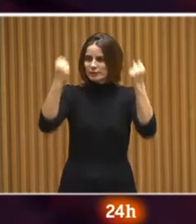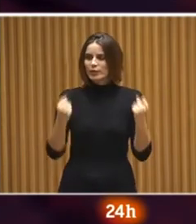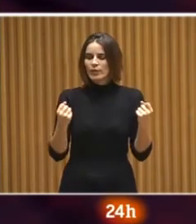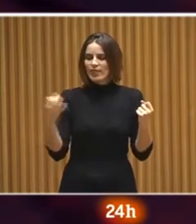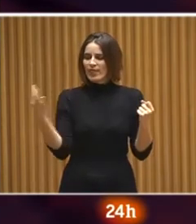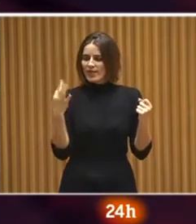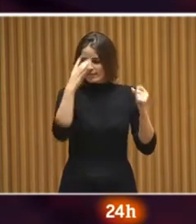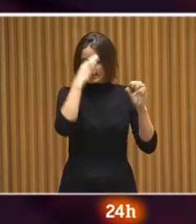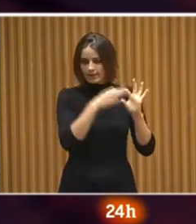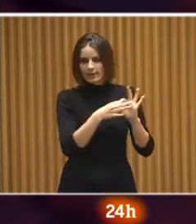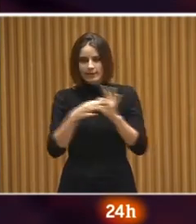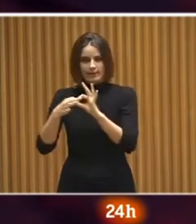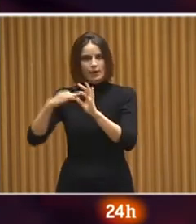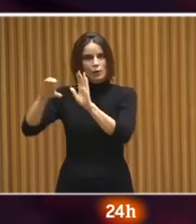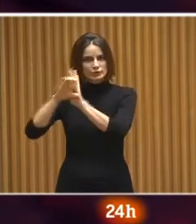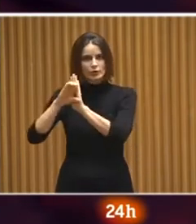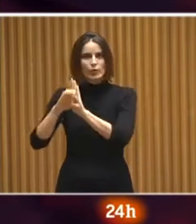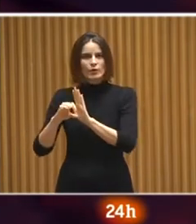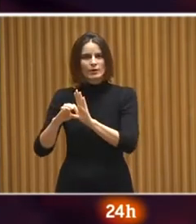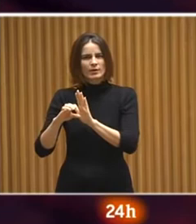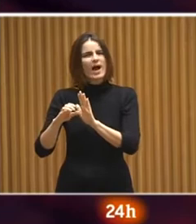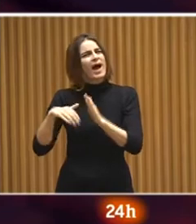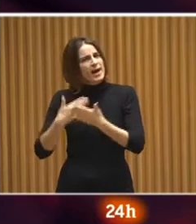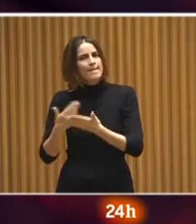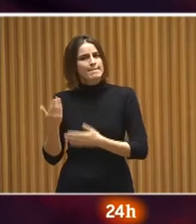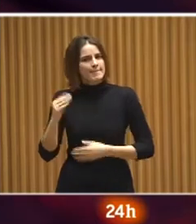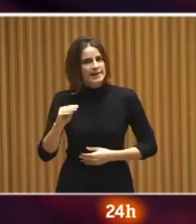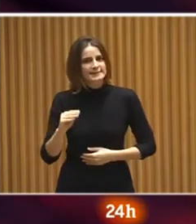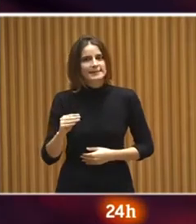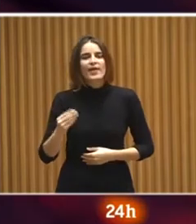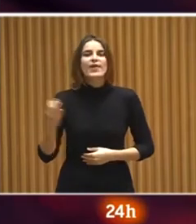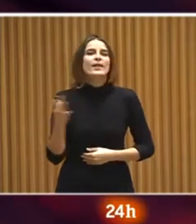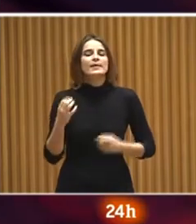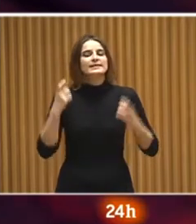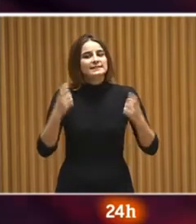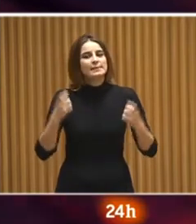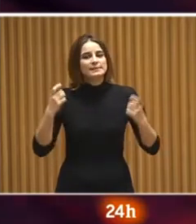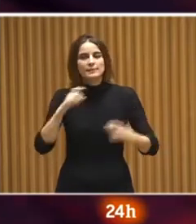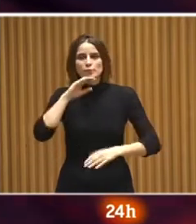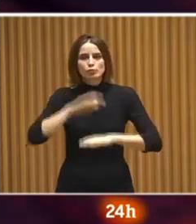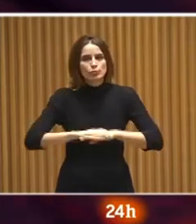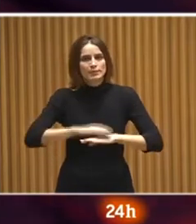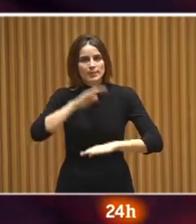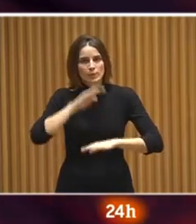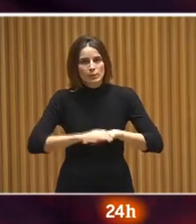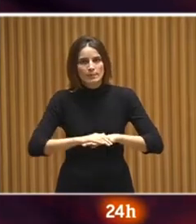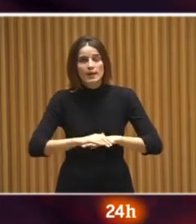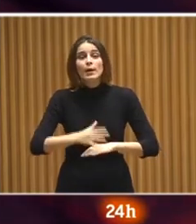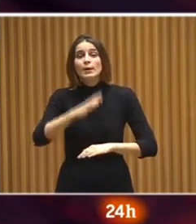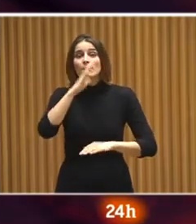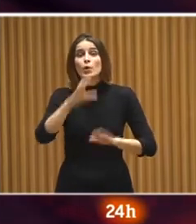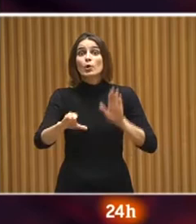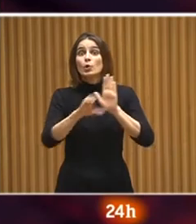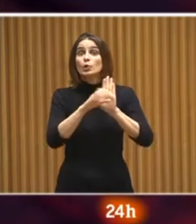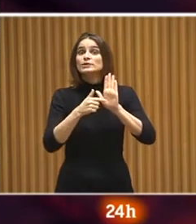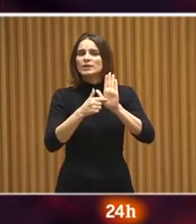constitucionales, más aún, que tienda siempre a su cumplimiento, porque la Constitución es también una exigencia de ejercicio